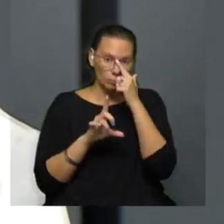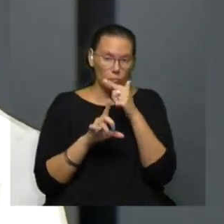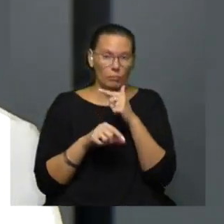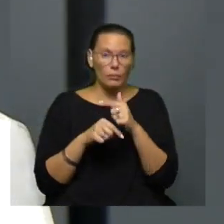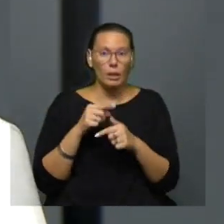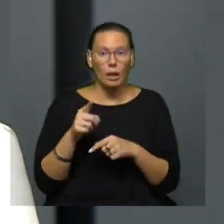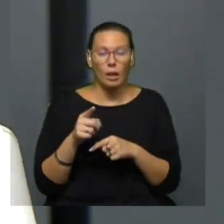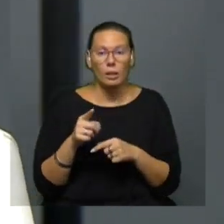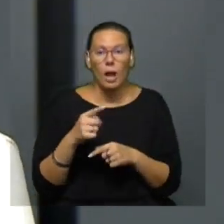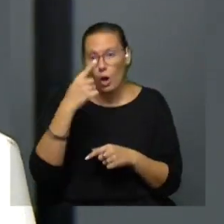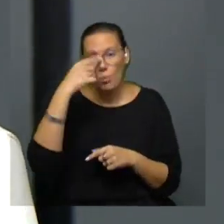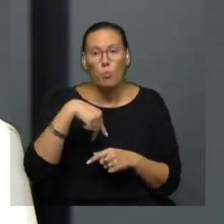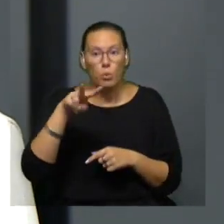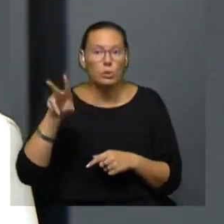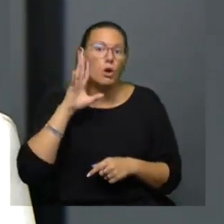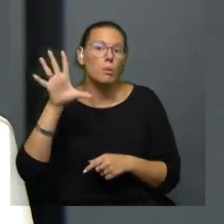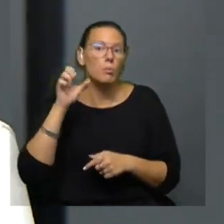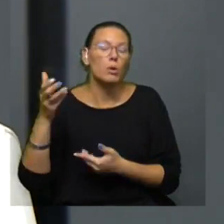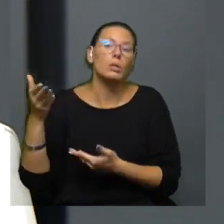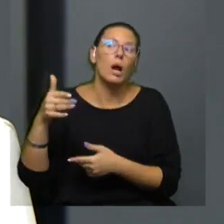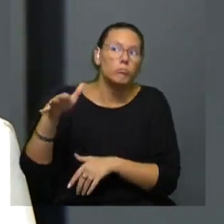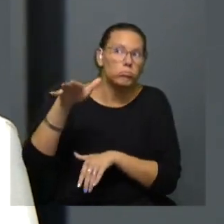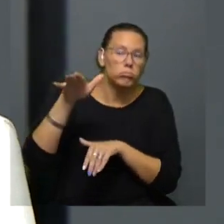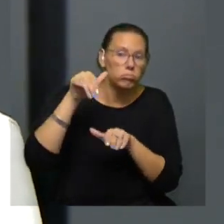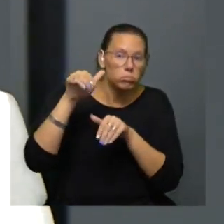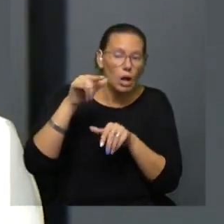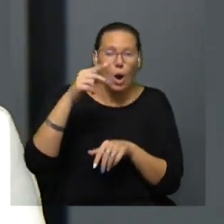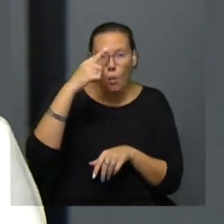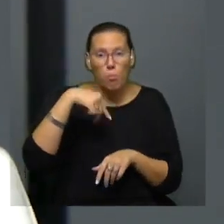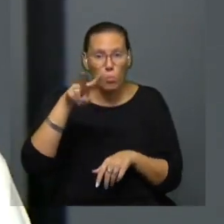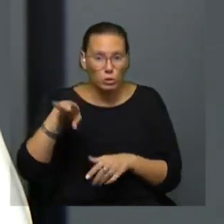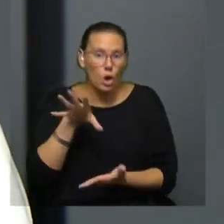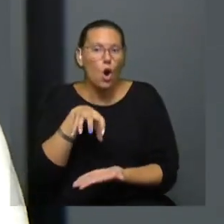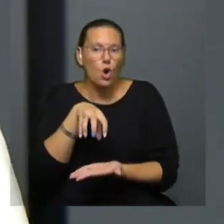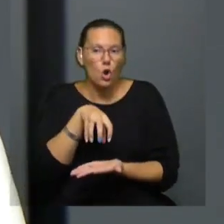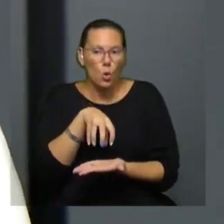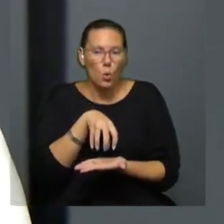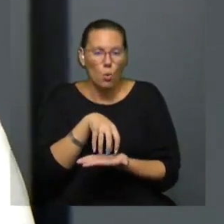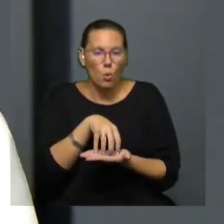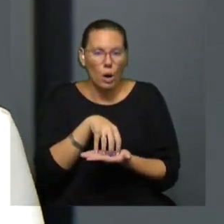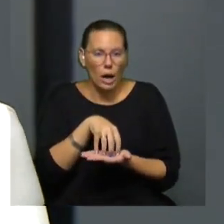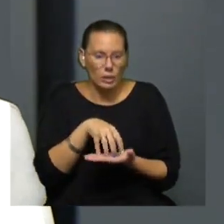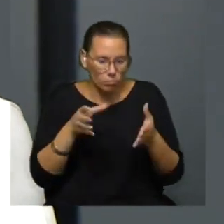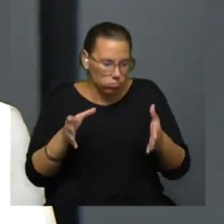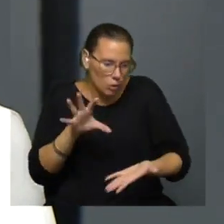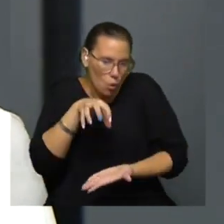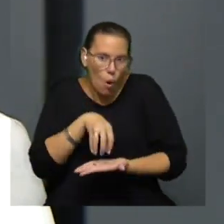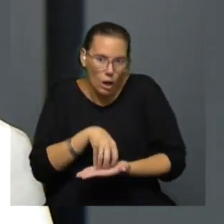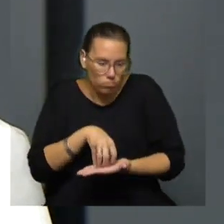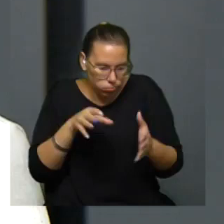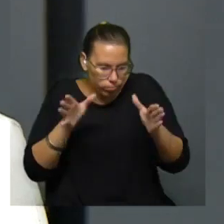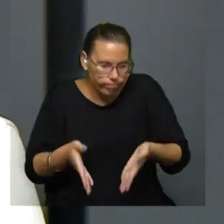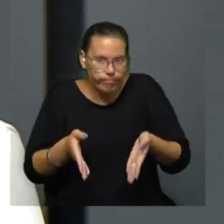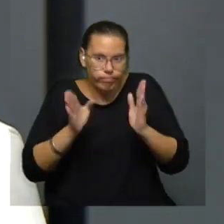Y ahí desde el Museo de la Memoria convocamos, desde el museo como un lugar físico, ¿no? Sí. Pero bueno,